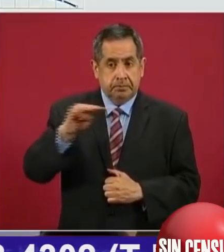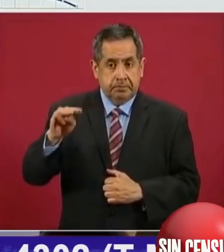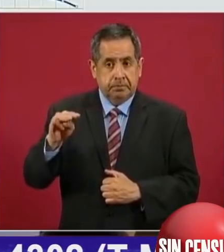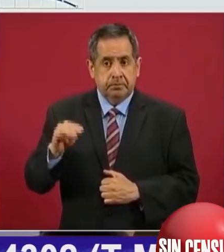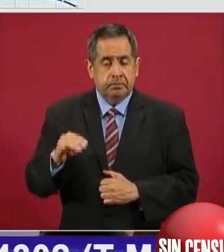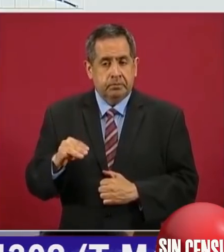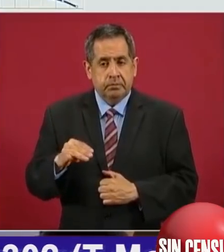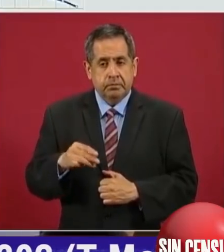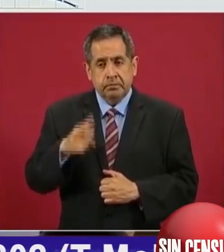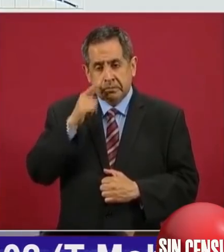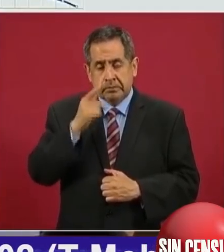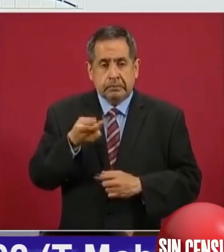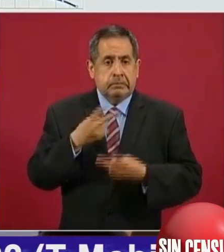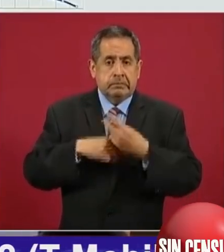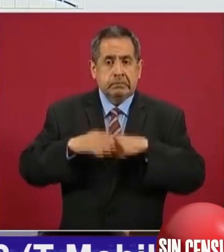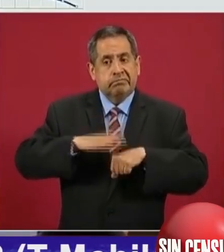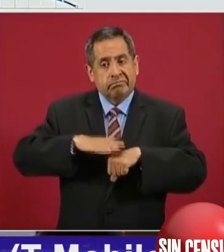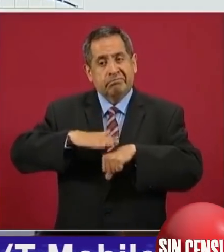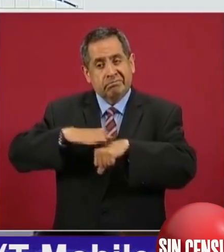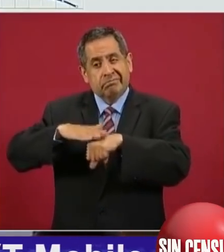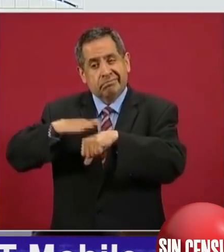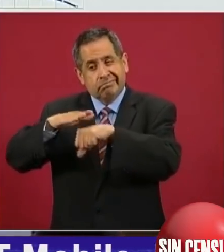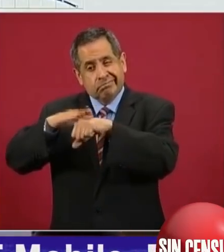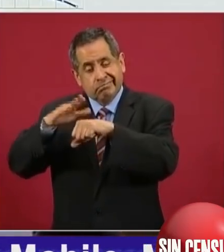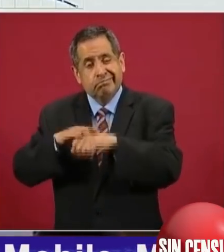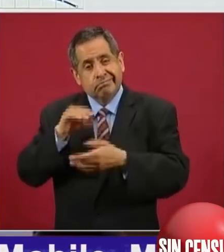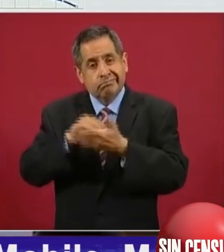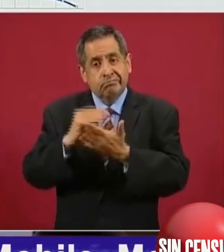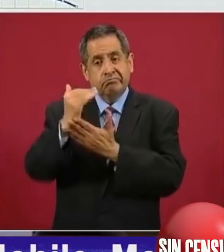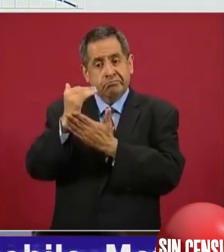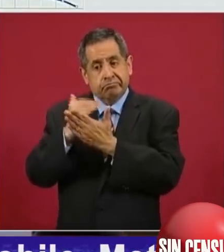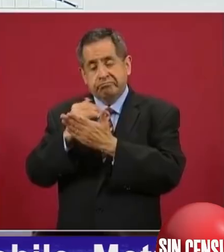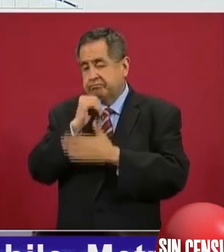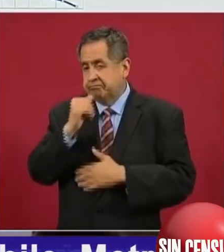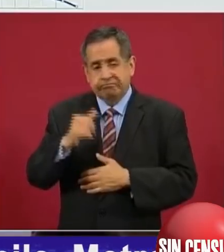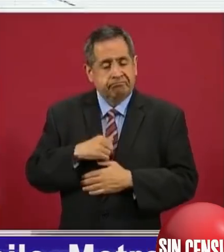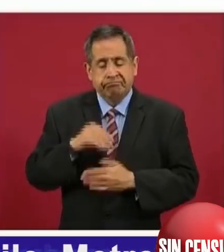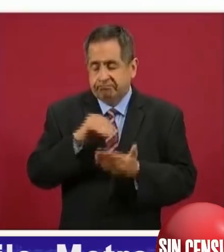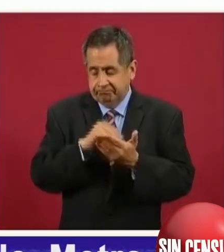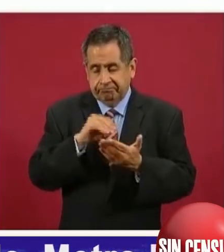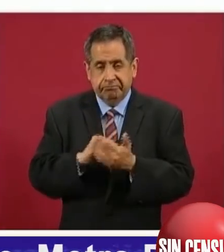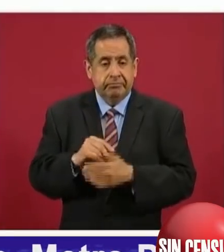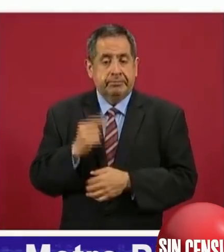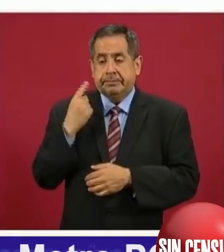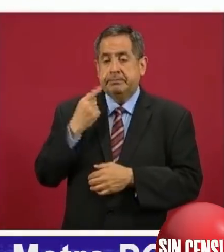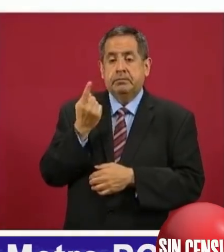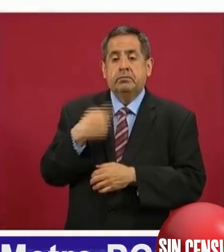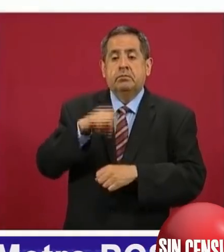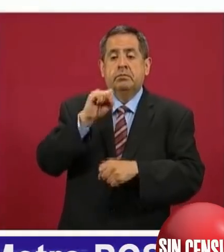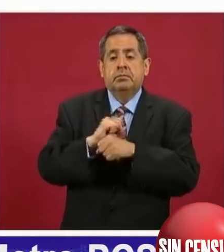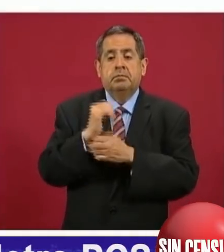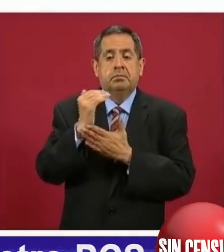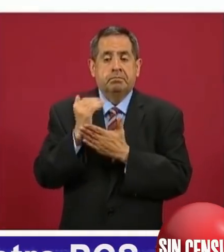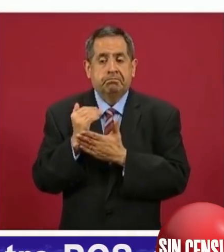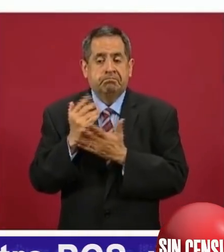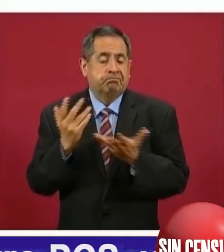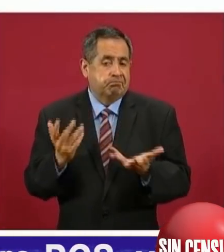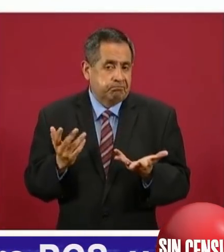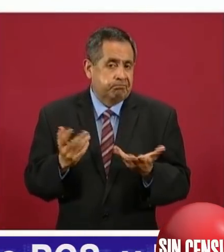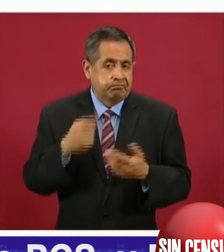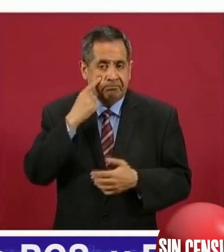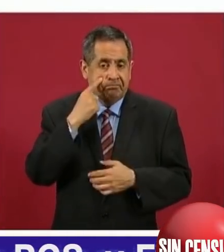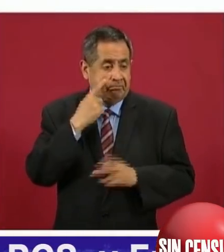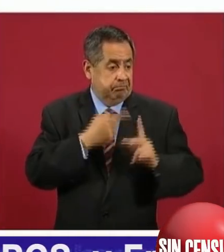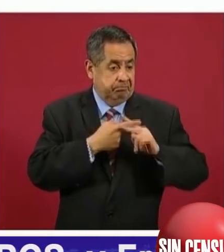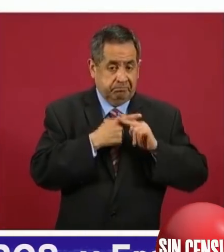de incremento, todavía no hay un descenso sostenido, apenas lleva la primera semana de reducción, pero en general, si consideramos desde